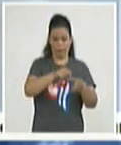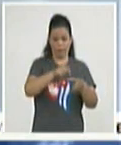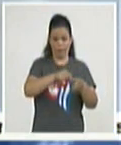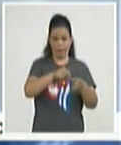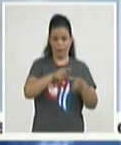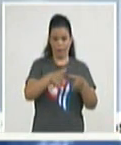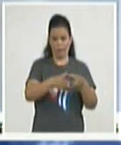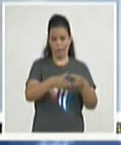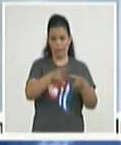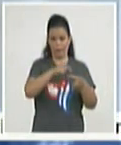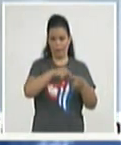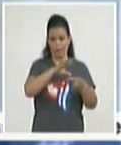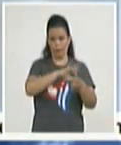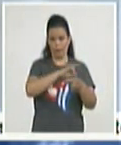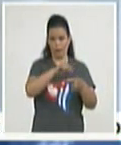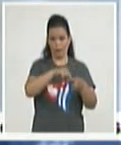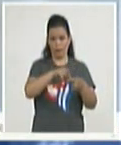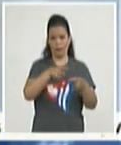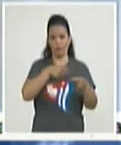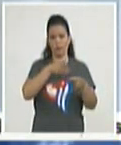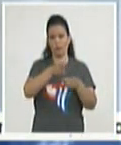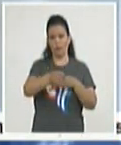se encuentran ingresados